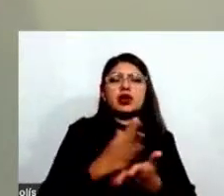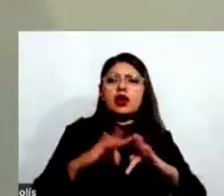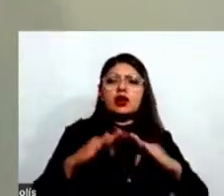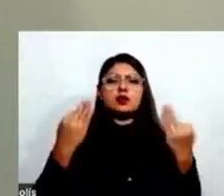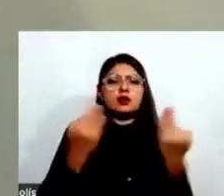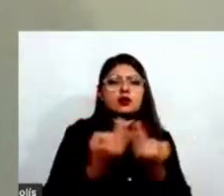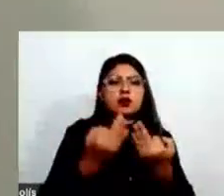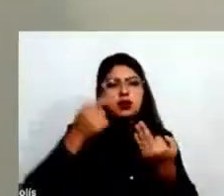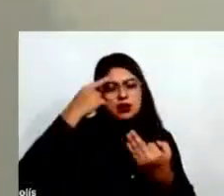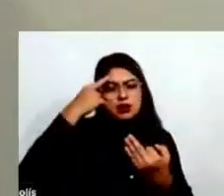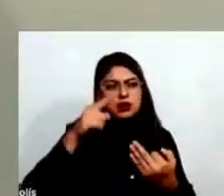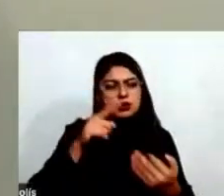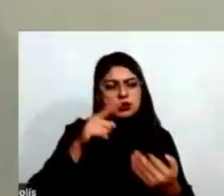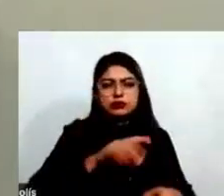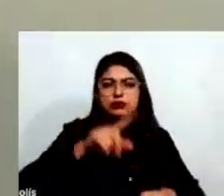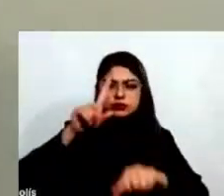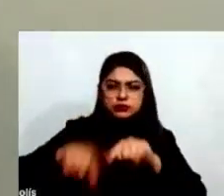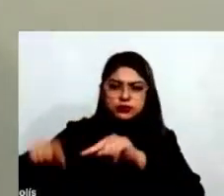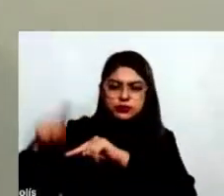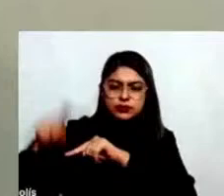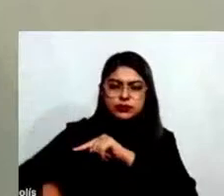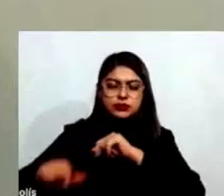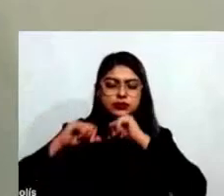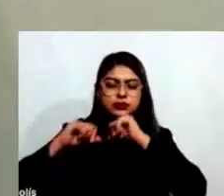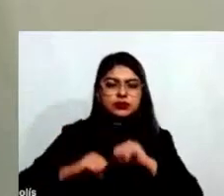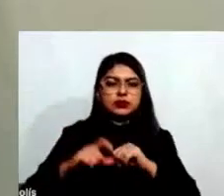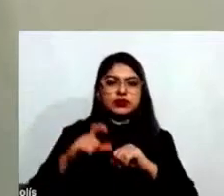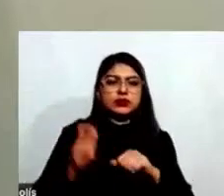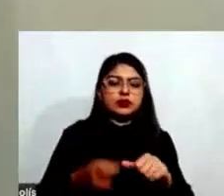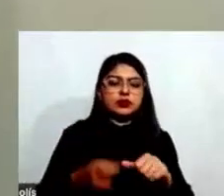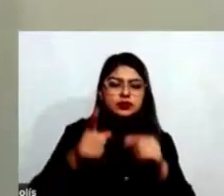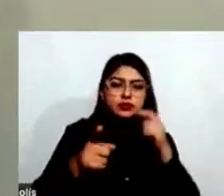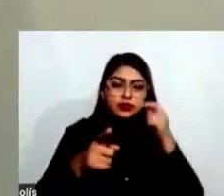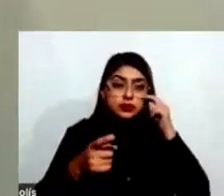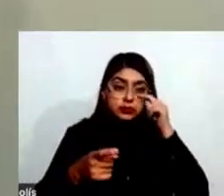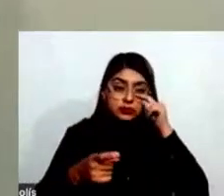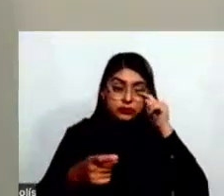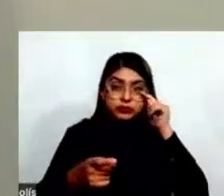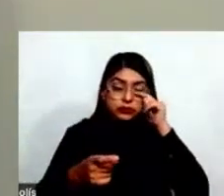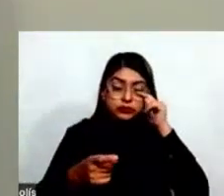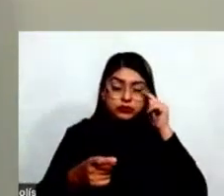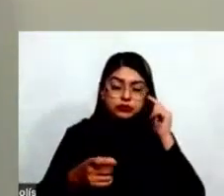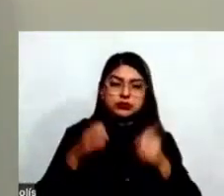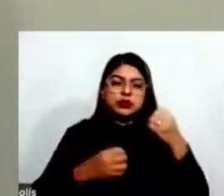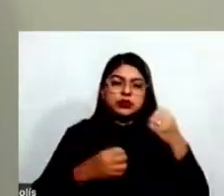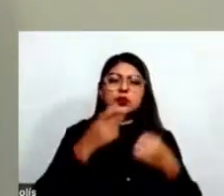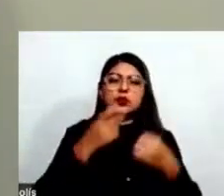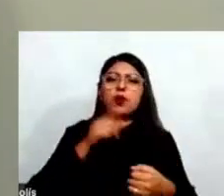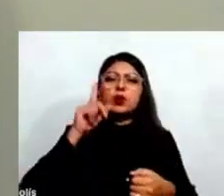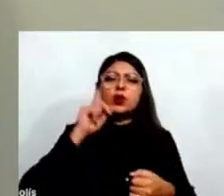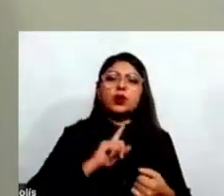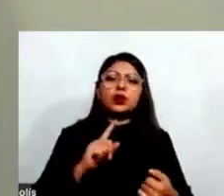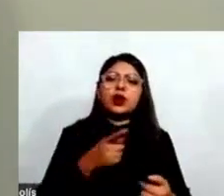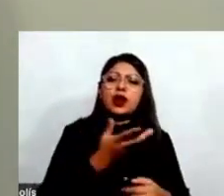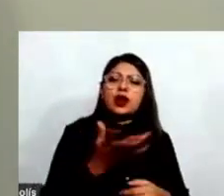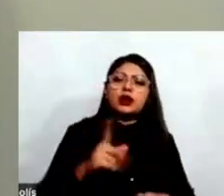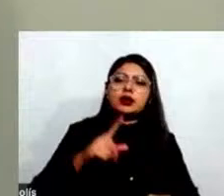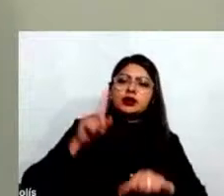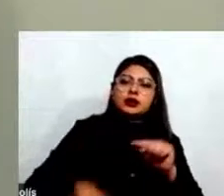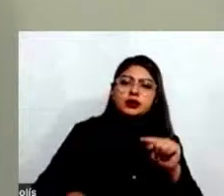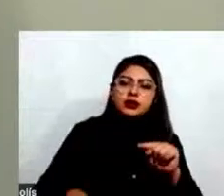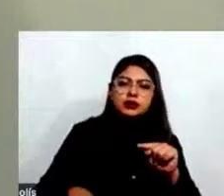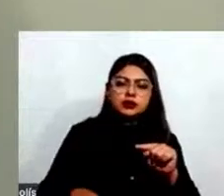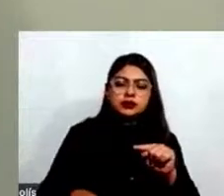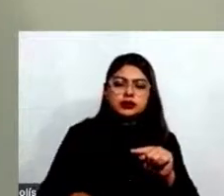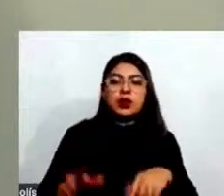destitución indebida es la incorporación de las juezas y jueces destituidos en el cargo que ocupan, pues de lo